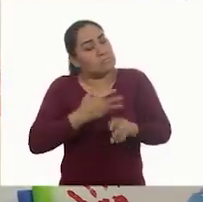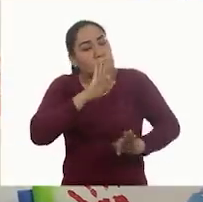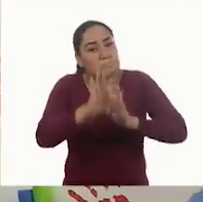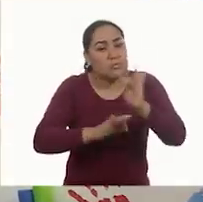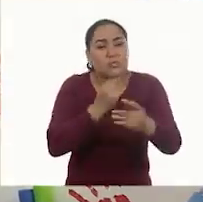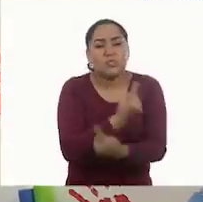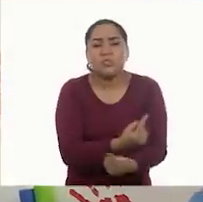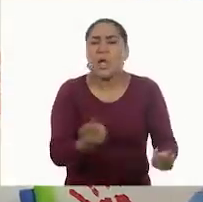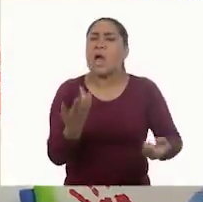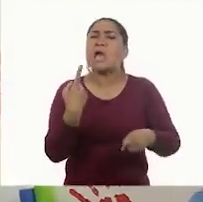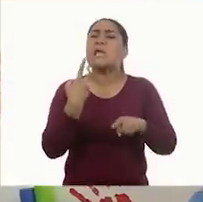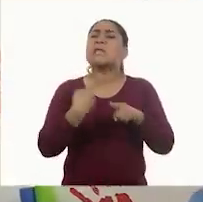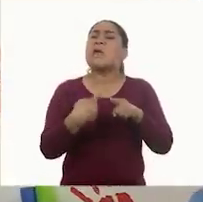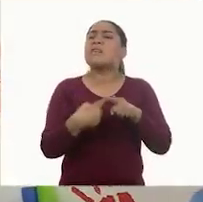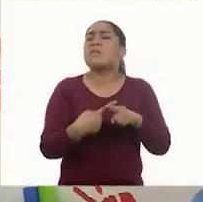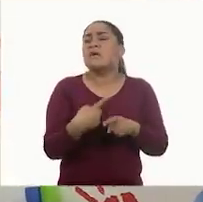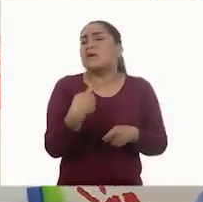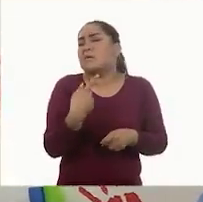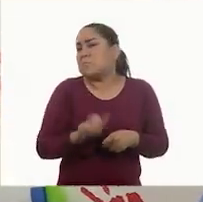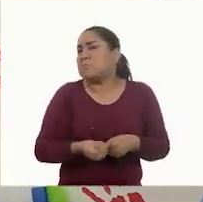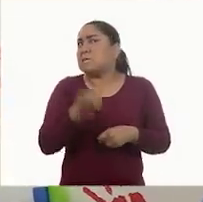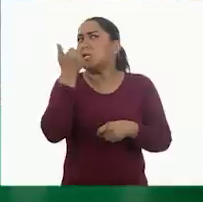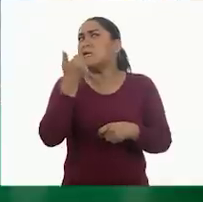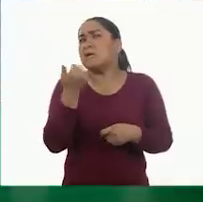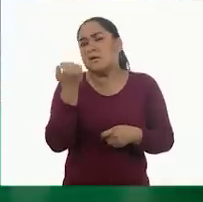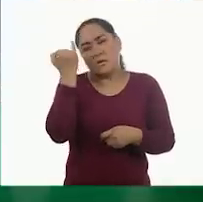adultos que tienen esa